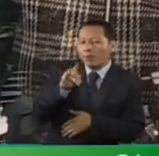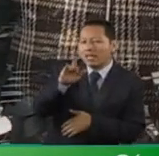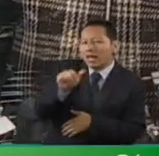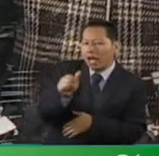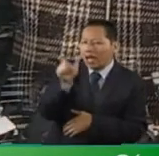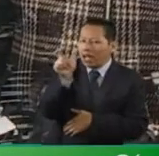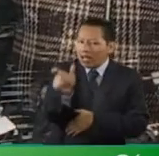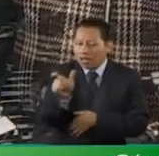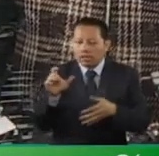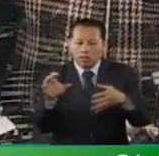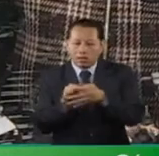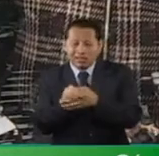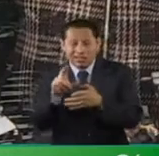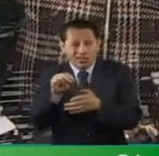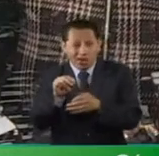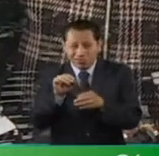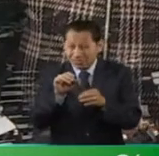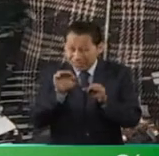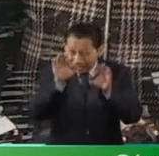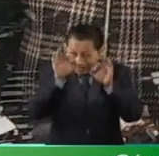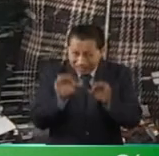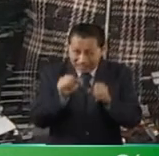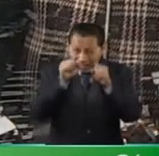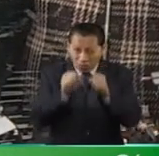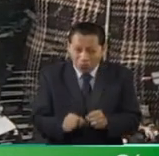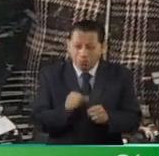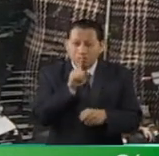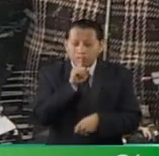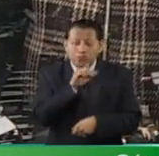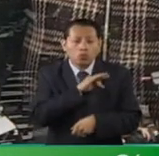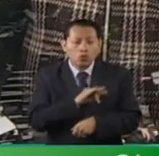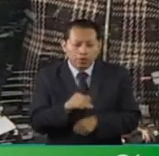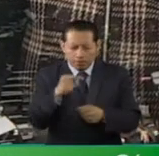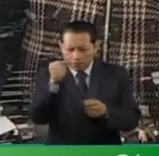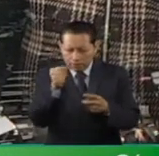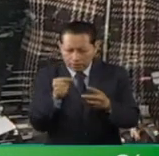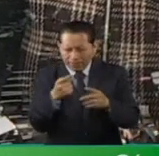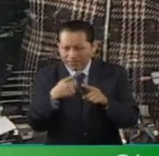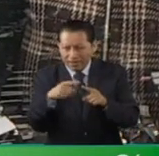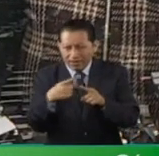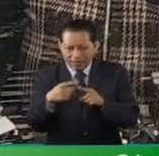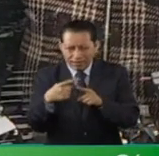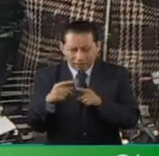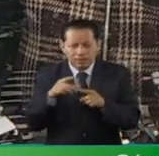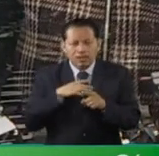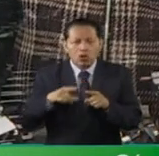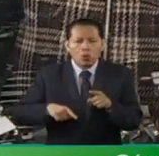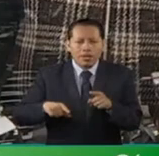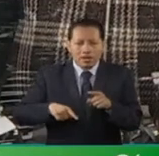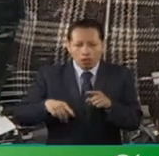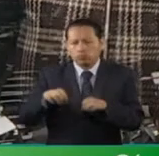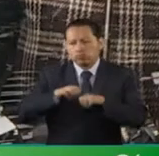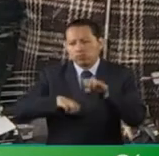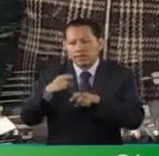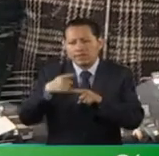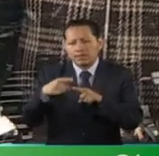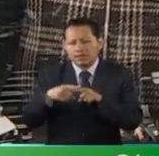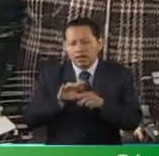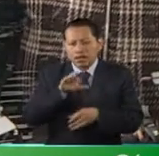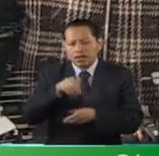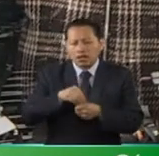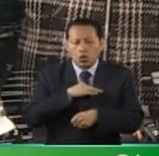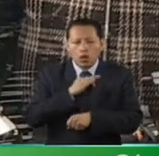término no genera certeza y podría dejar sin aplicar varias de las disposiciones y disciplinas del gobierno corporativo